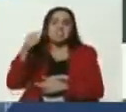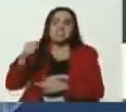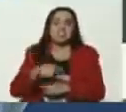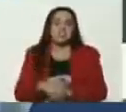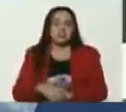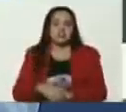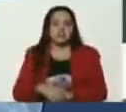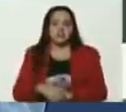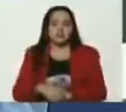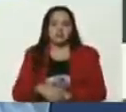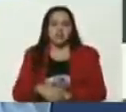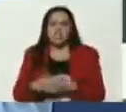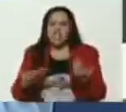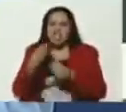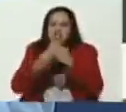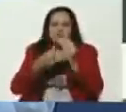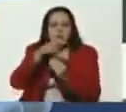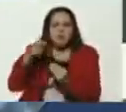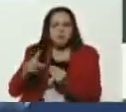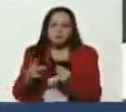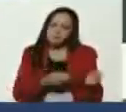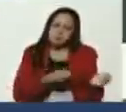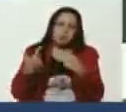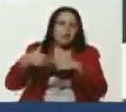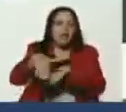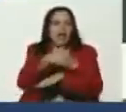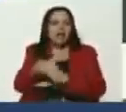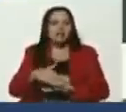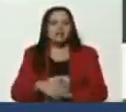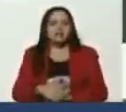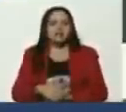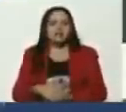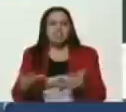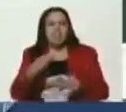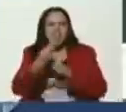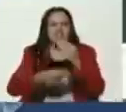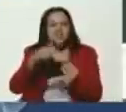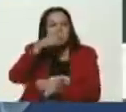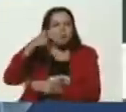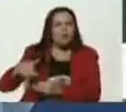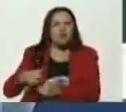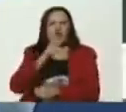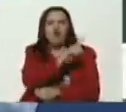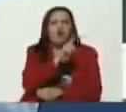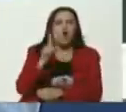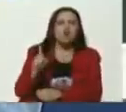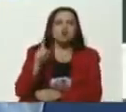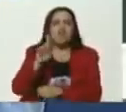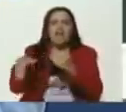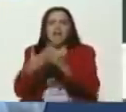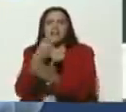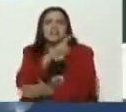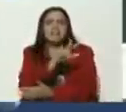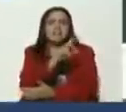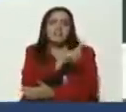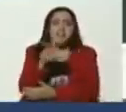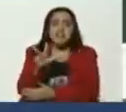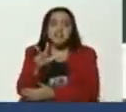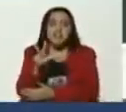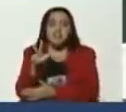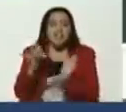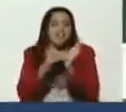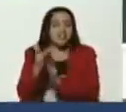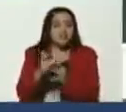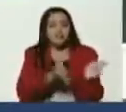pueblo? Para la calle. ¿Y qué hizo nuestro pueblo el 11, 12 y 13 de abril? A la calle, a defender la